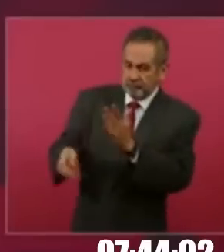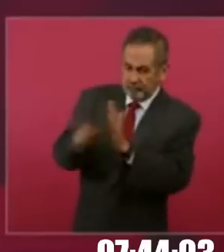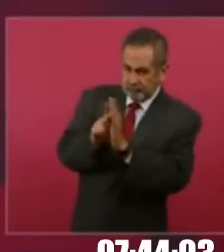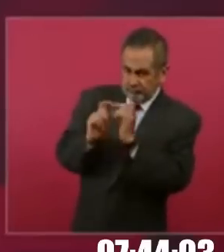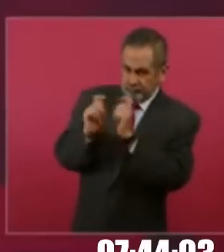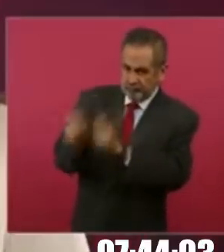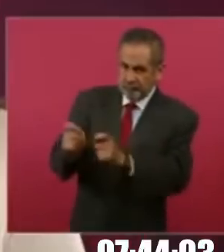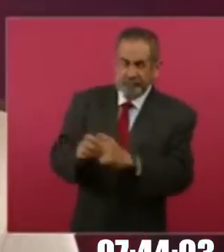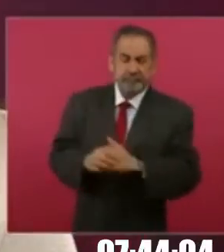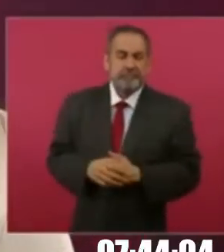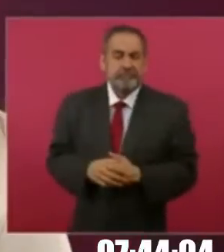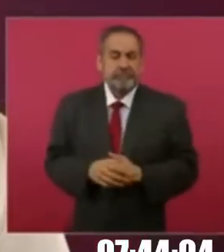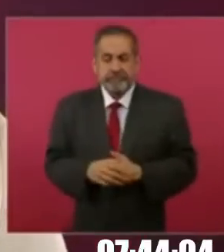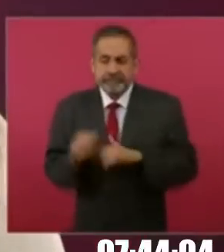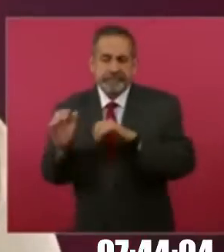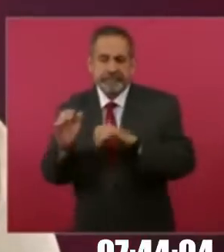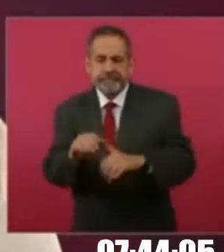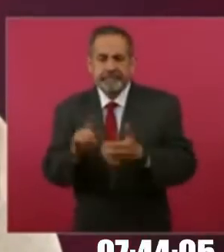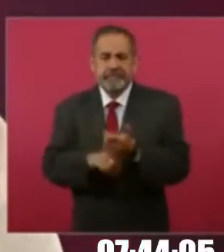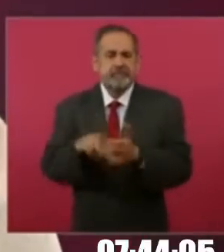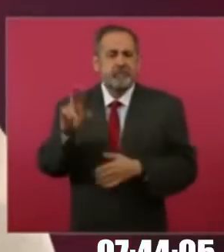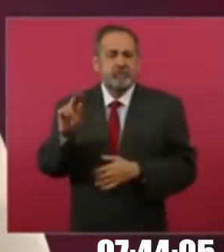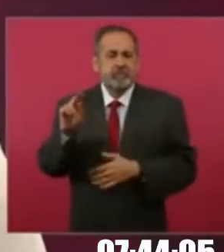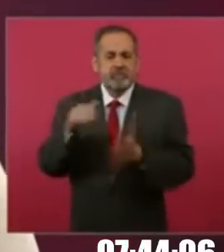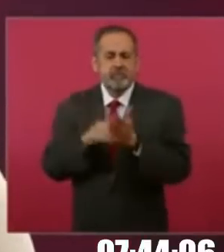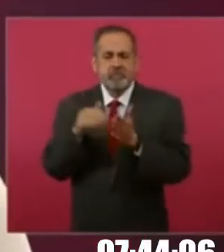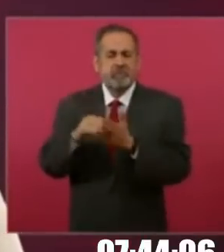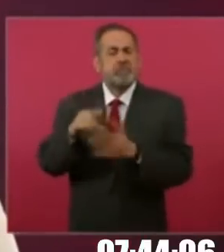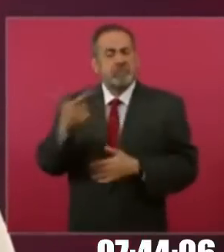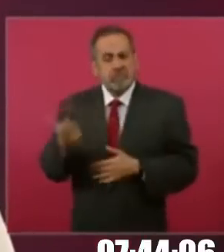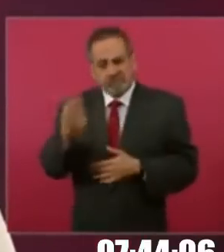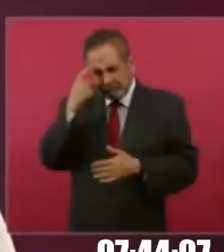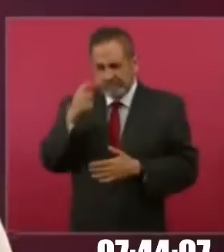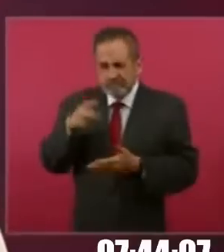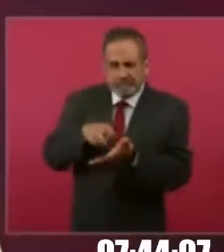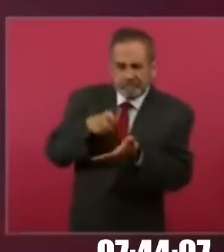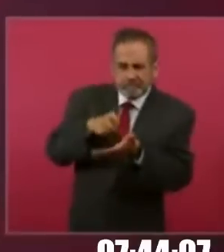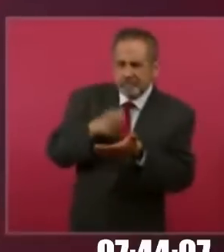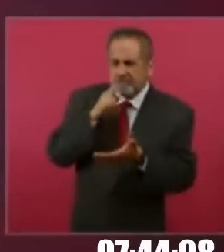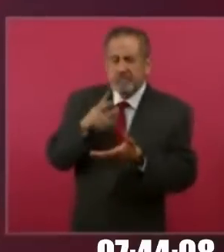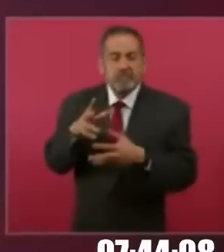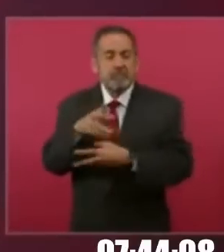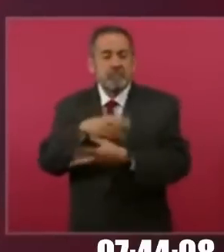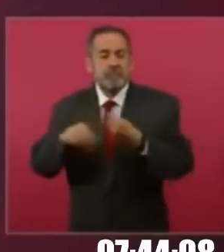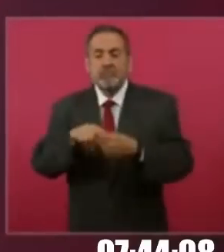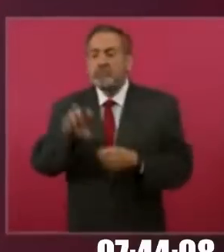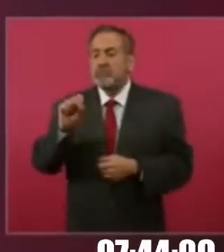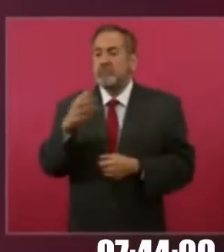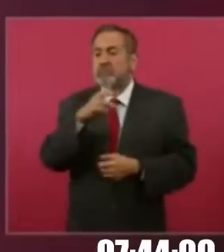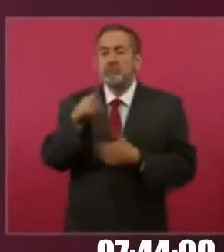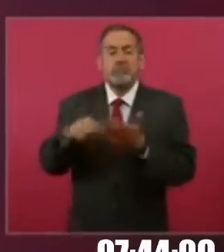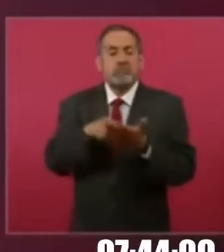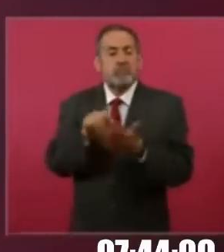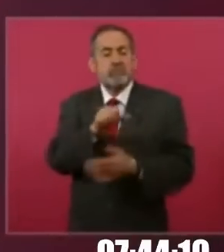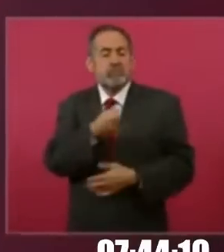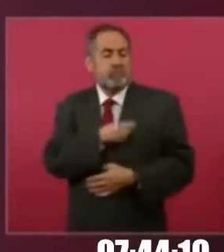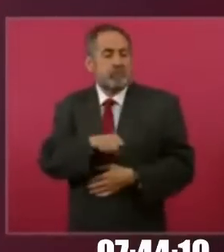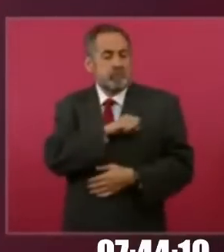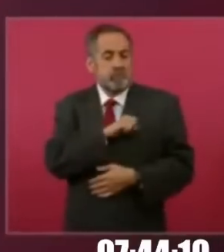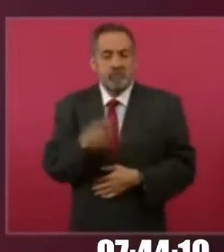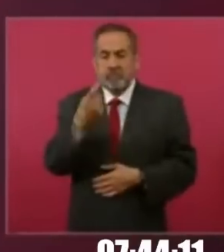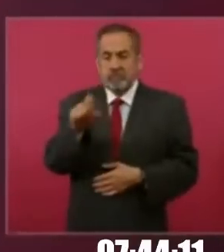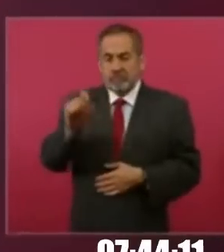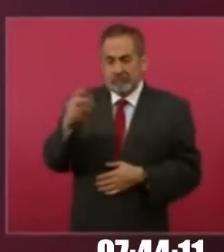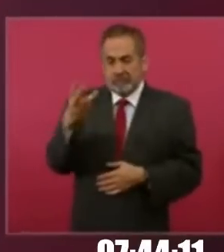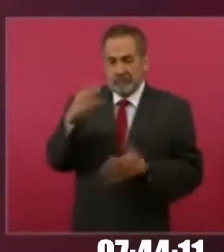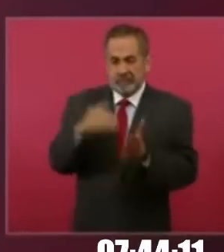trabajadoras se han invertido más de 80 millones de pesos en la mejor y conservación de 63 centros de salud y cerca de 123